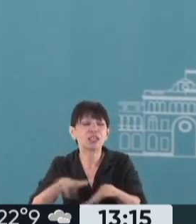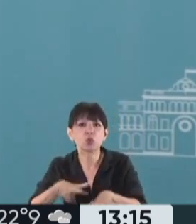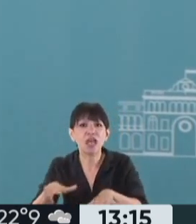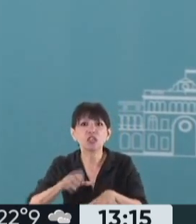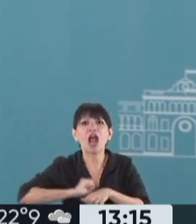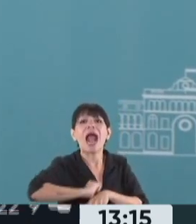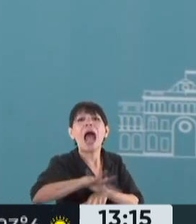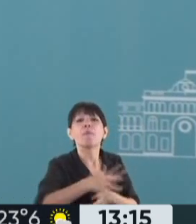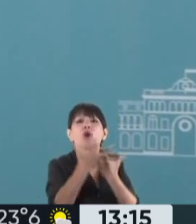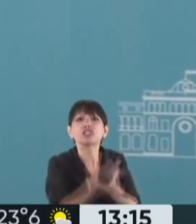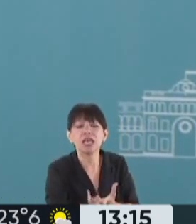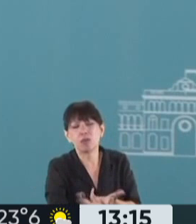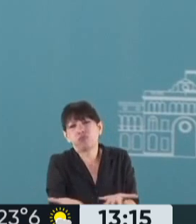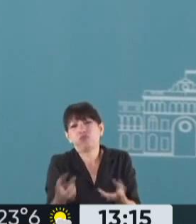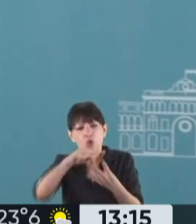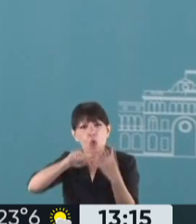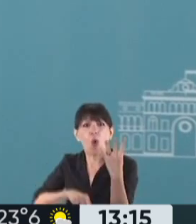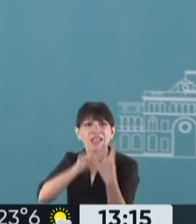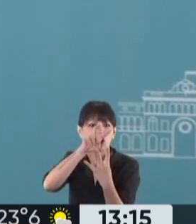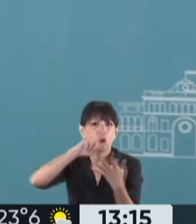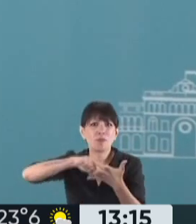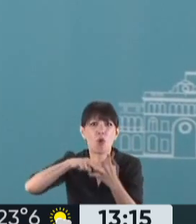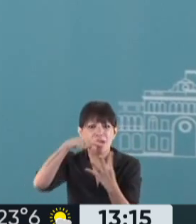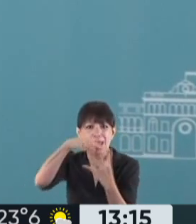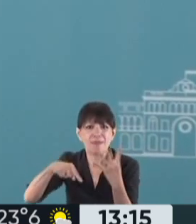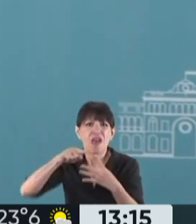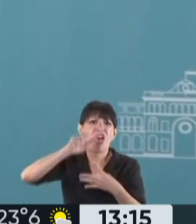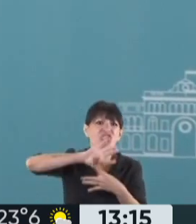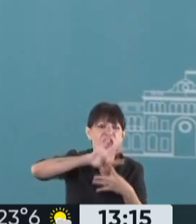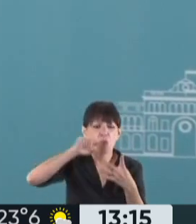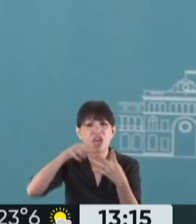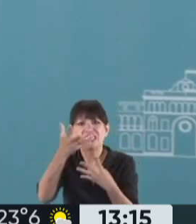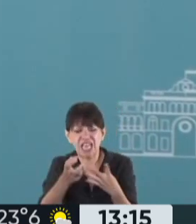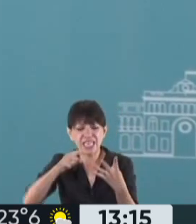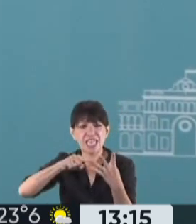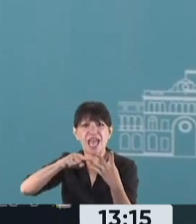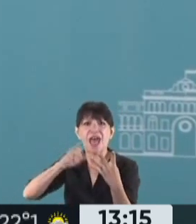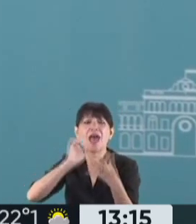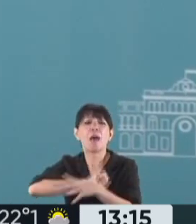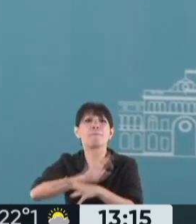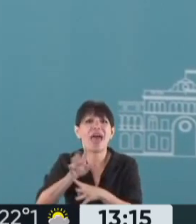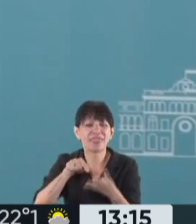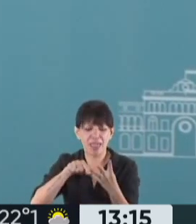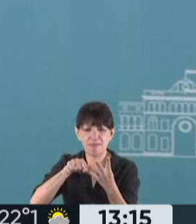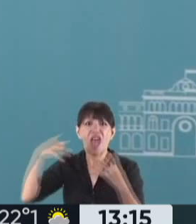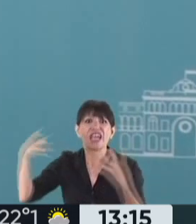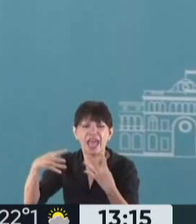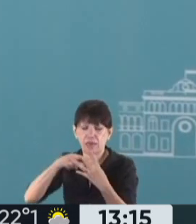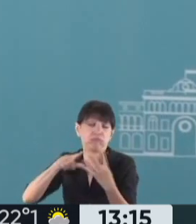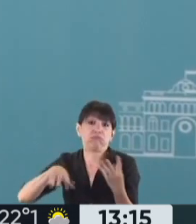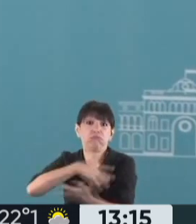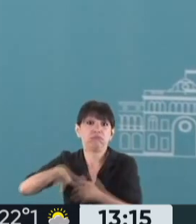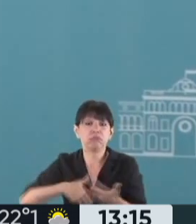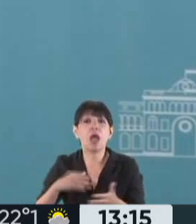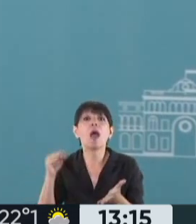lidiando con 4 crisis concatenantes: la deuda, la sequía, la pandemia y la guerra. En el medio de todo eso